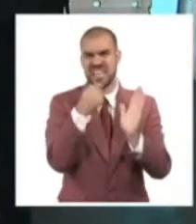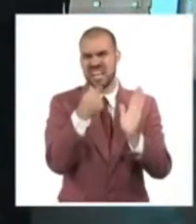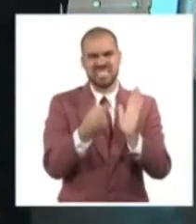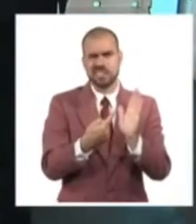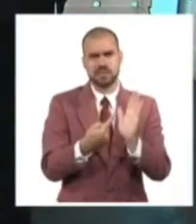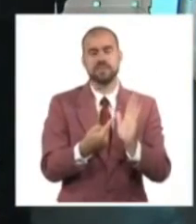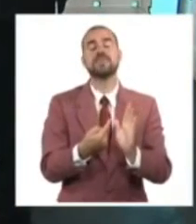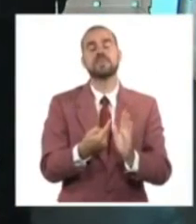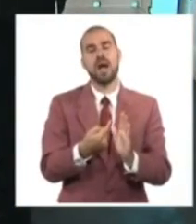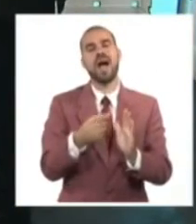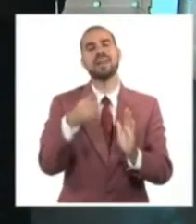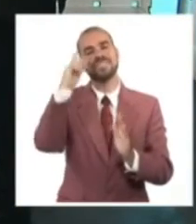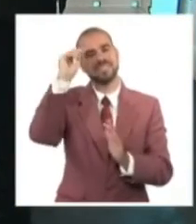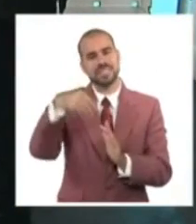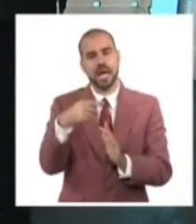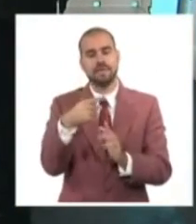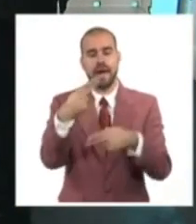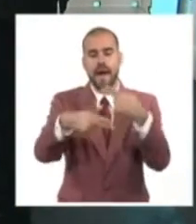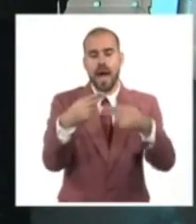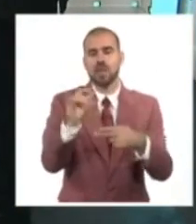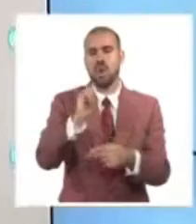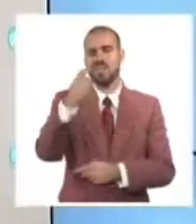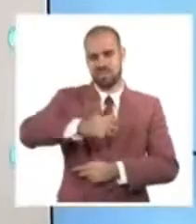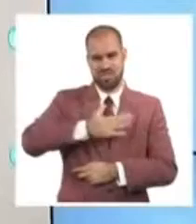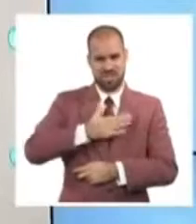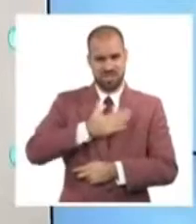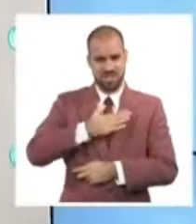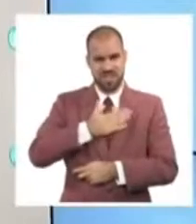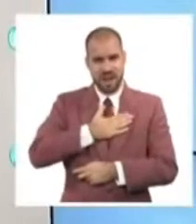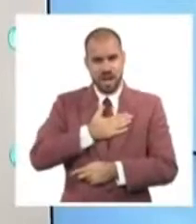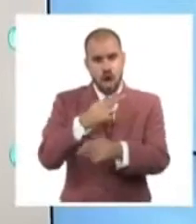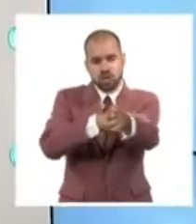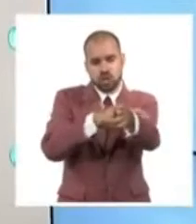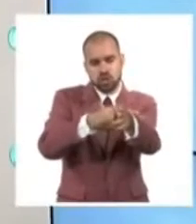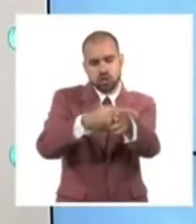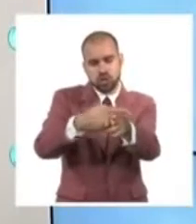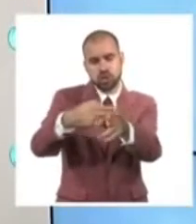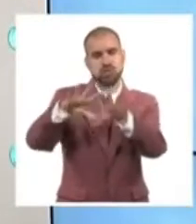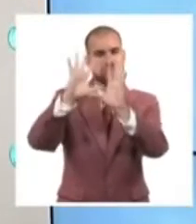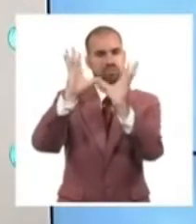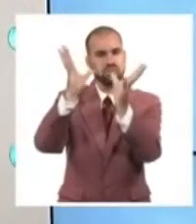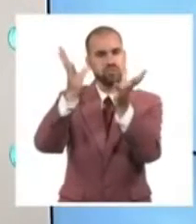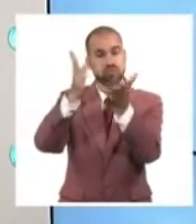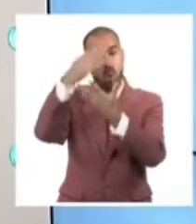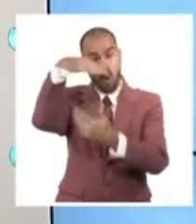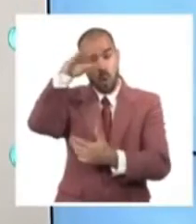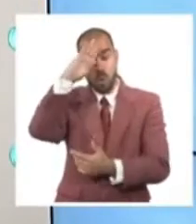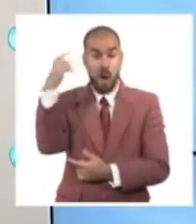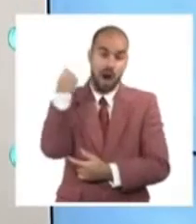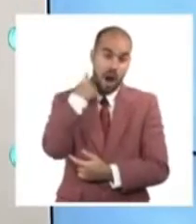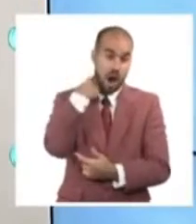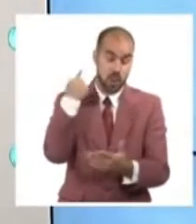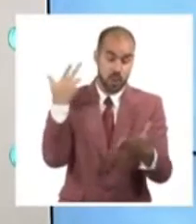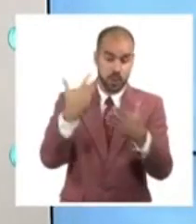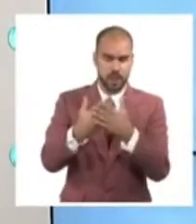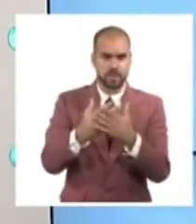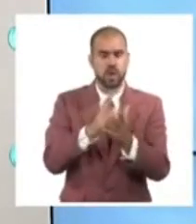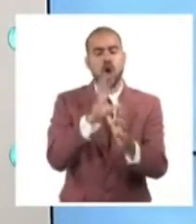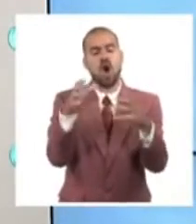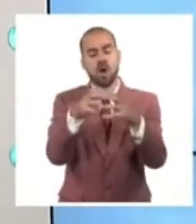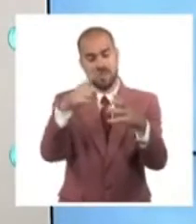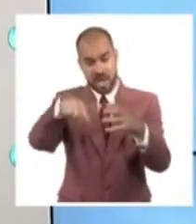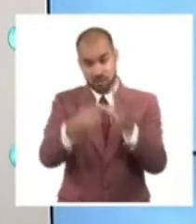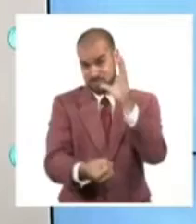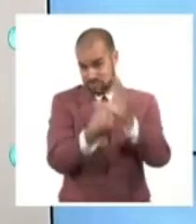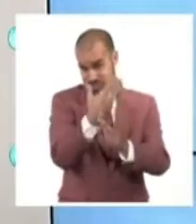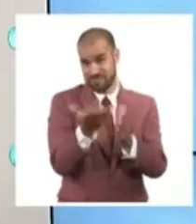desde los saberes del derecho en Cuba, desde los aportes de los juristas, con un comité honorario que lo presiden, que lo integran, mejor dicho,